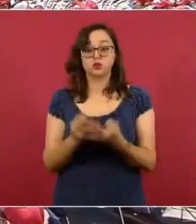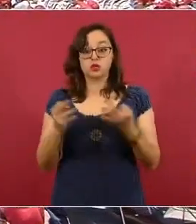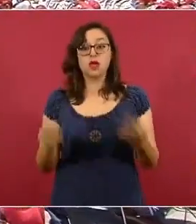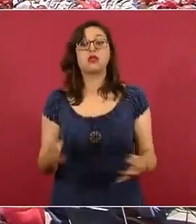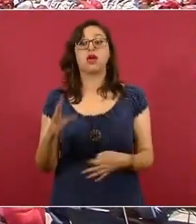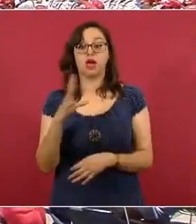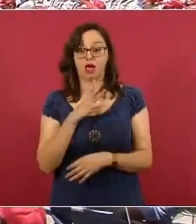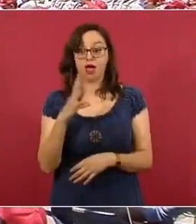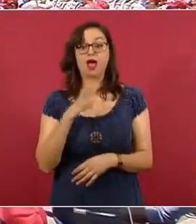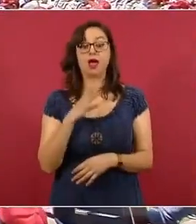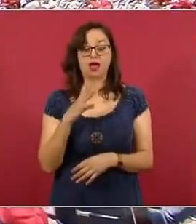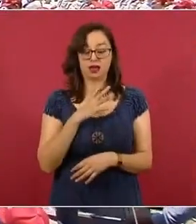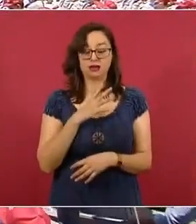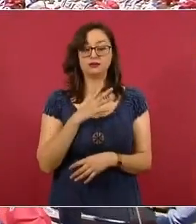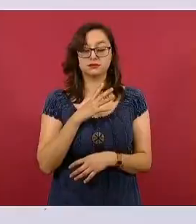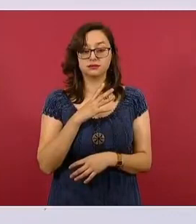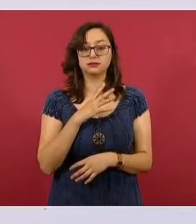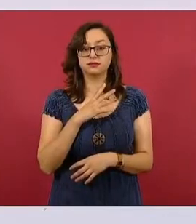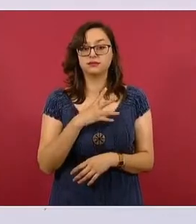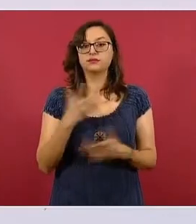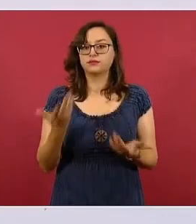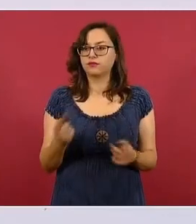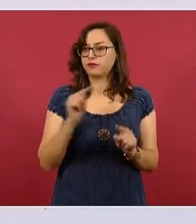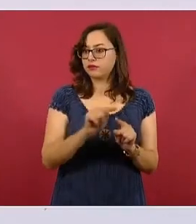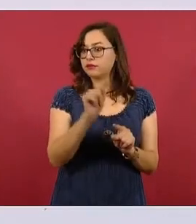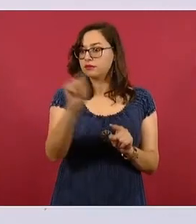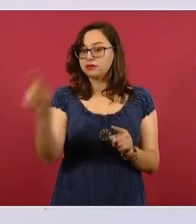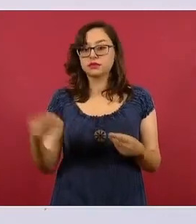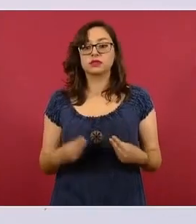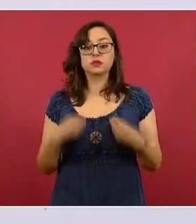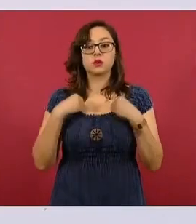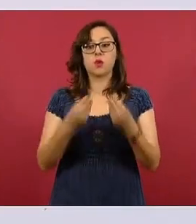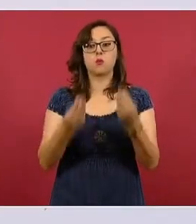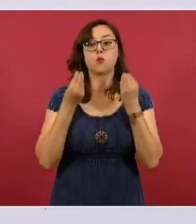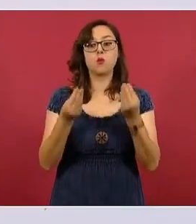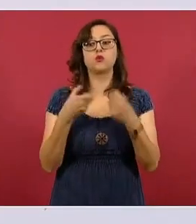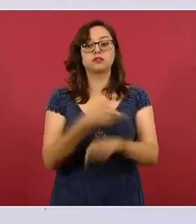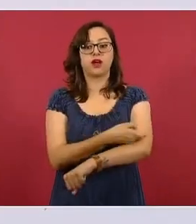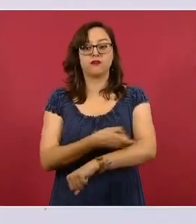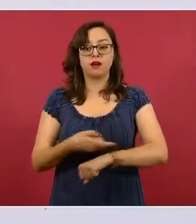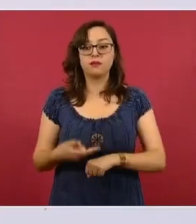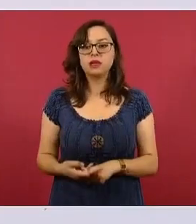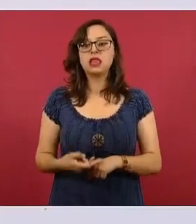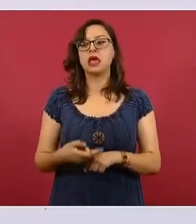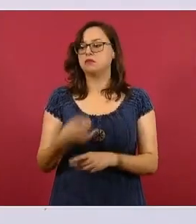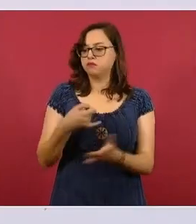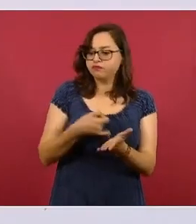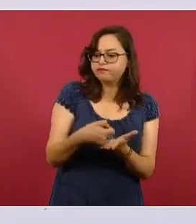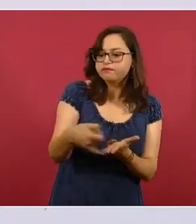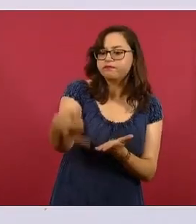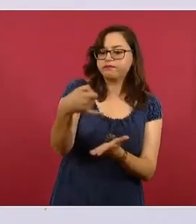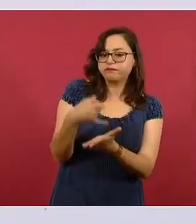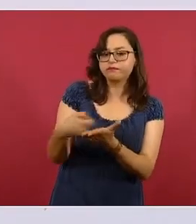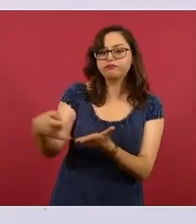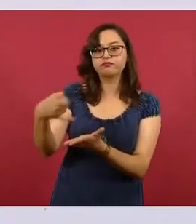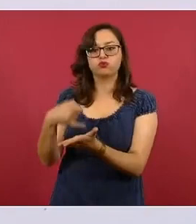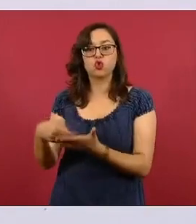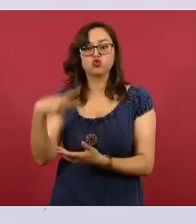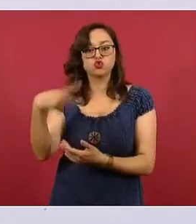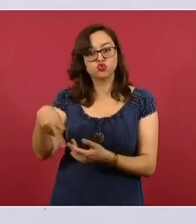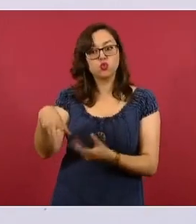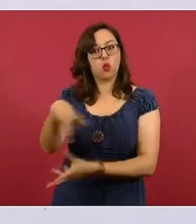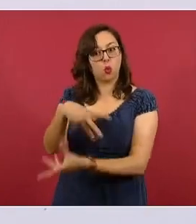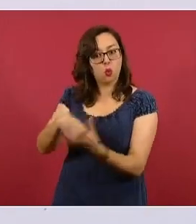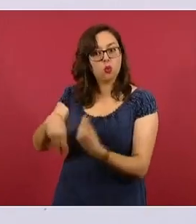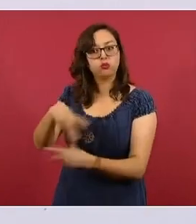esta mitad de su territorio hay muchas familias que dan a comer no solamente a sus propias familias, sino a muchas familias de